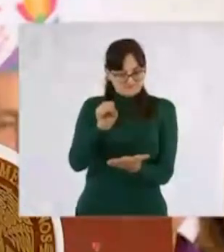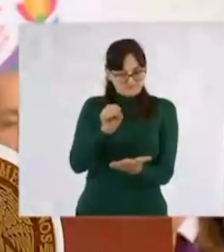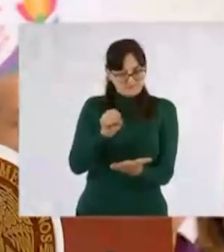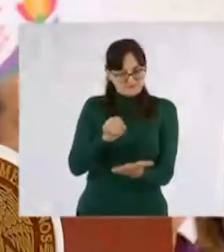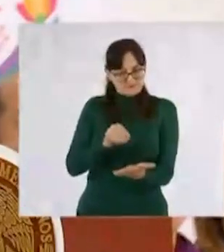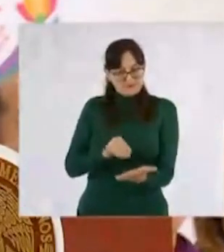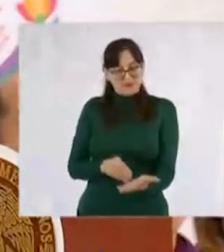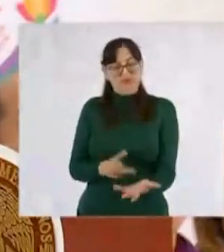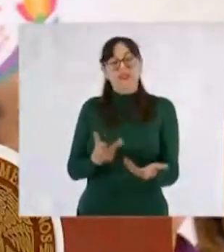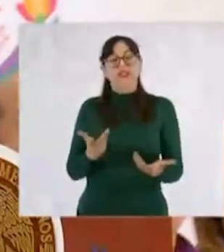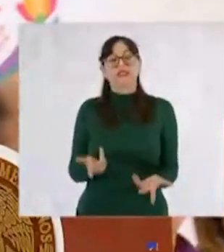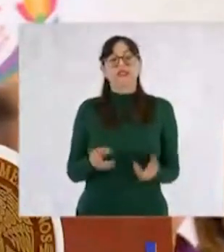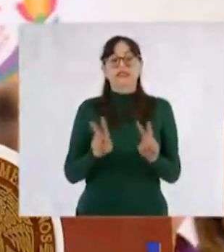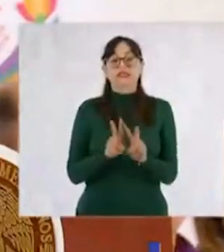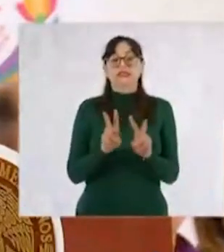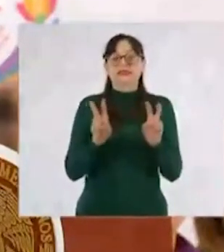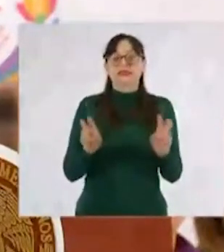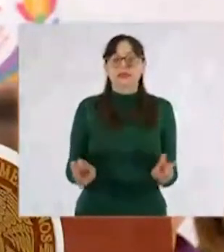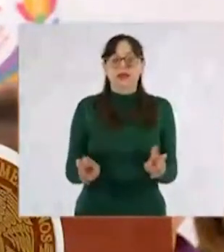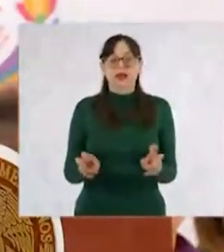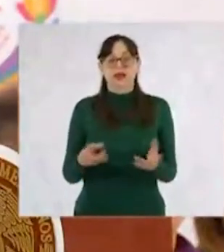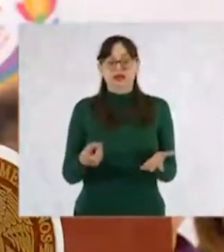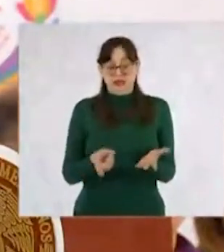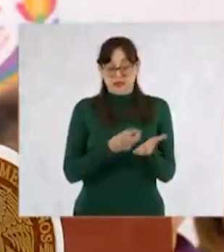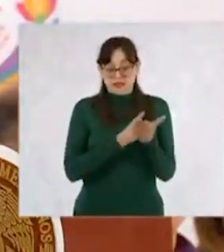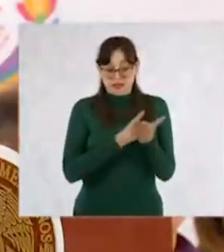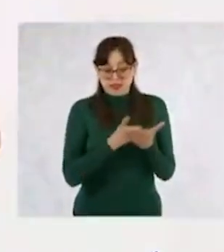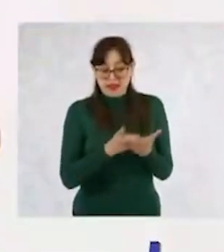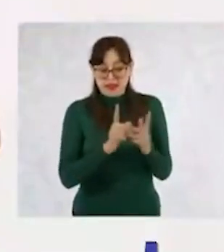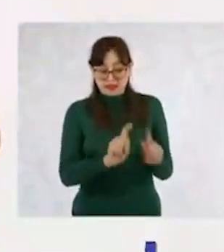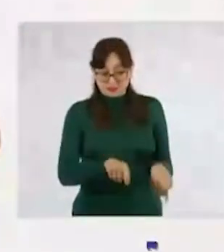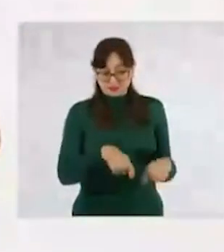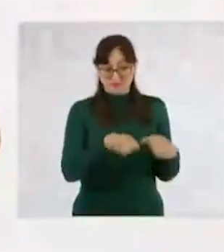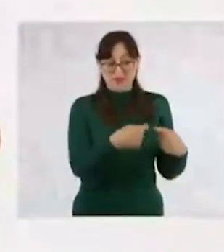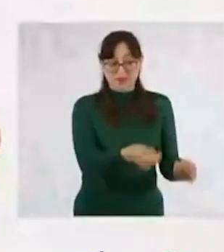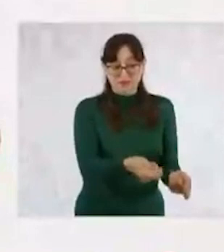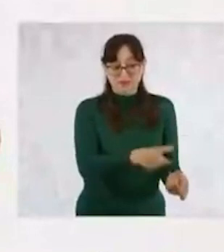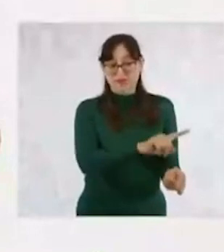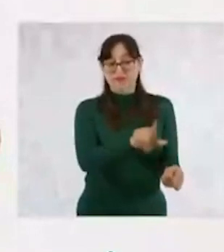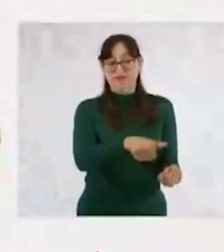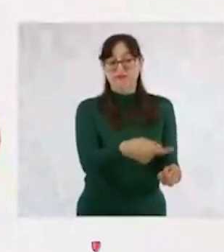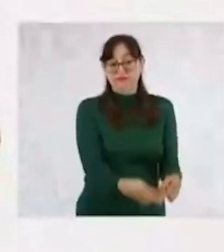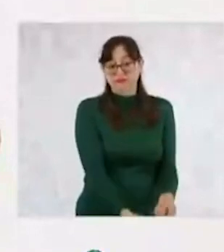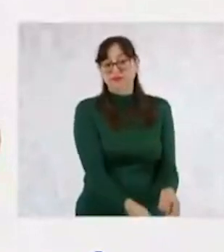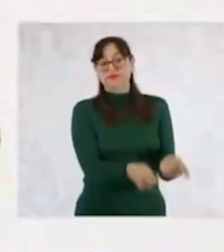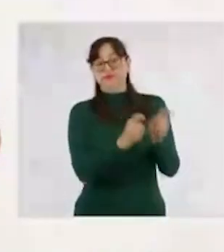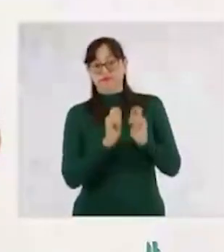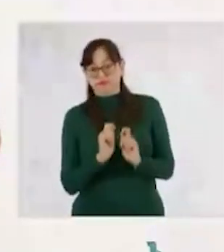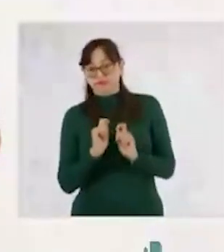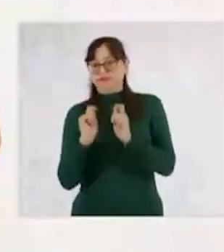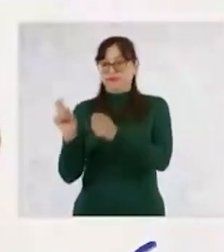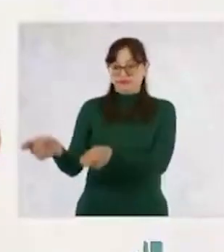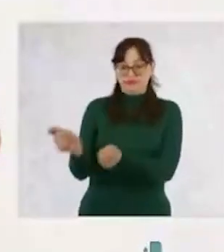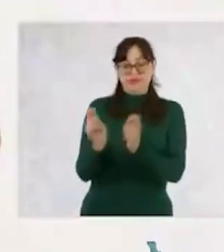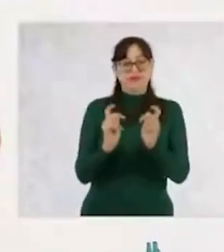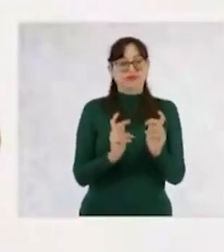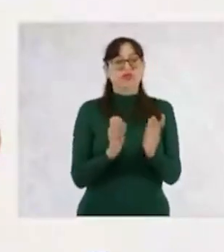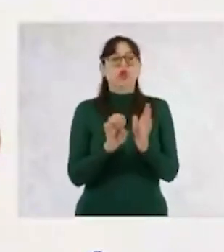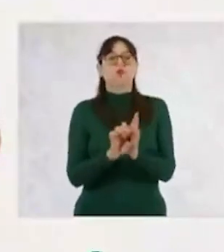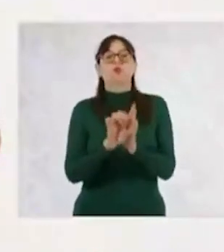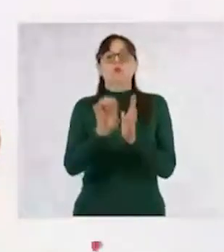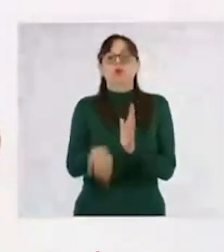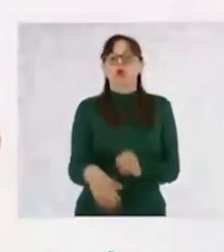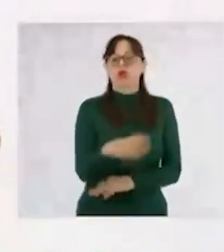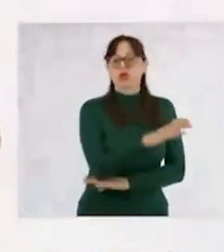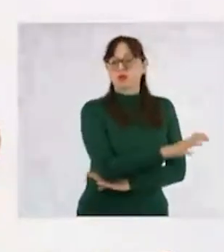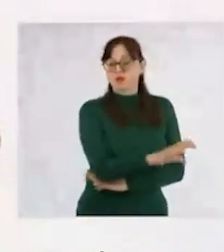chambers aseguró que bueno Estados Unidos tiene la sabiduría y México la capacidad para mantener este